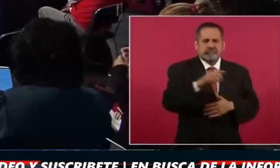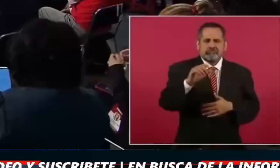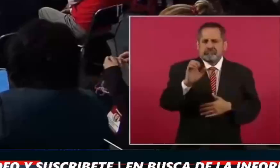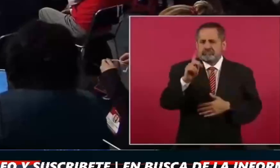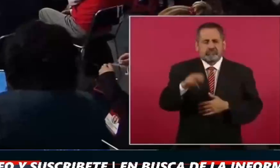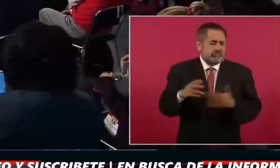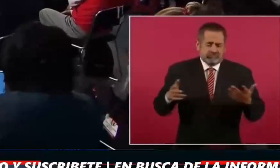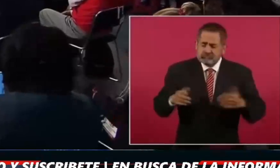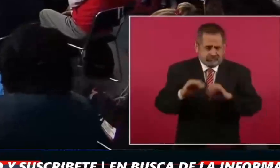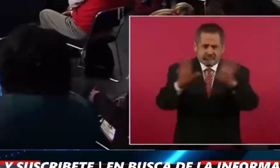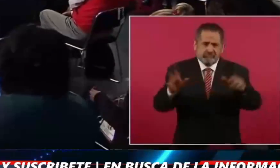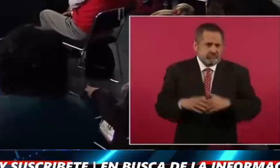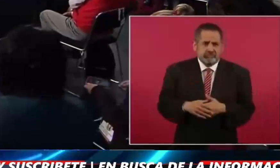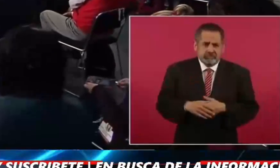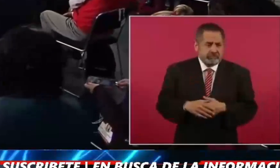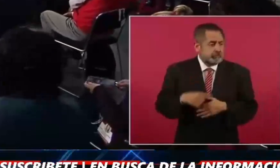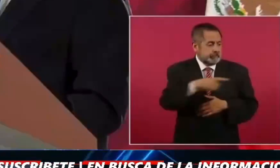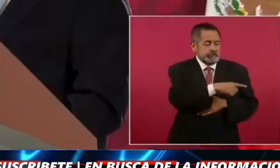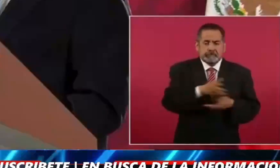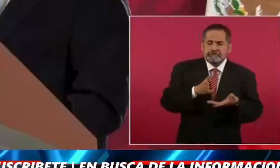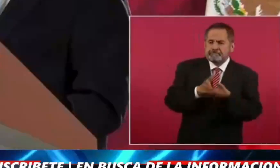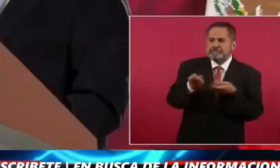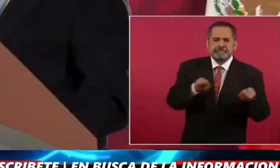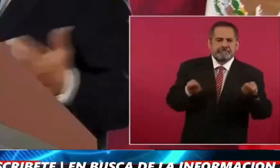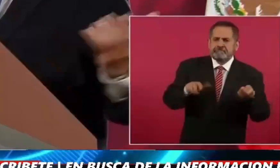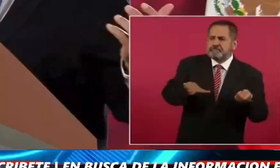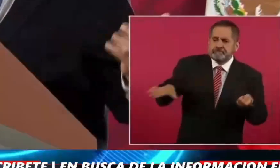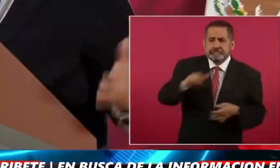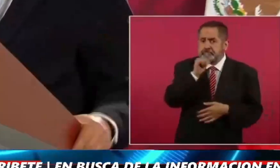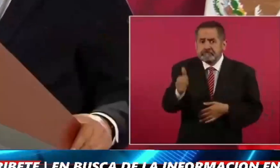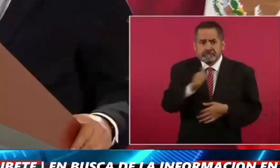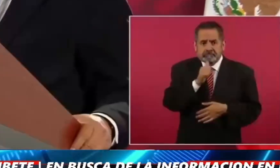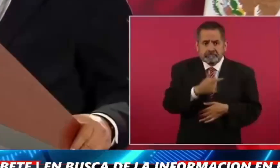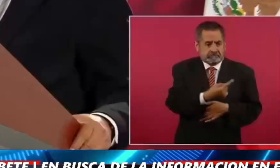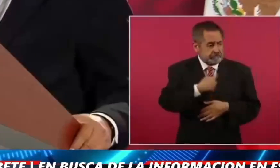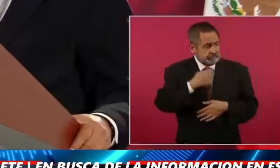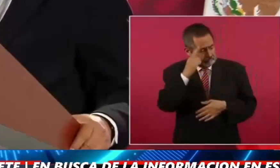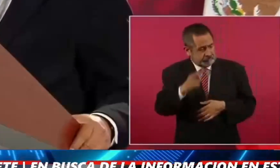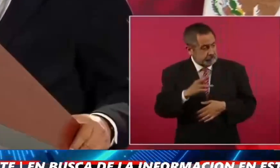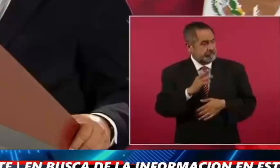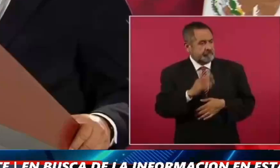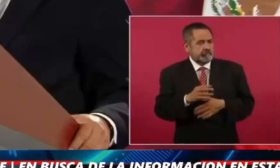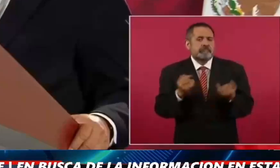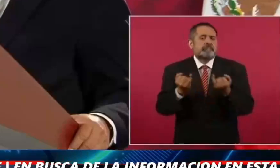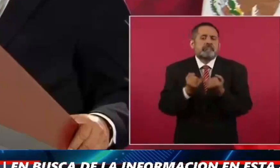¿cómo no lo voy a reconocer si yo padecí